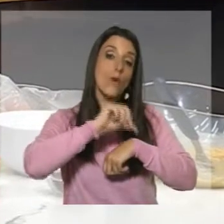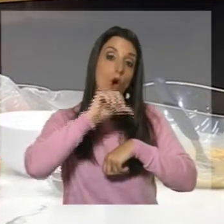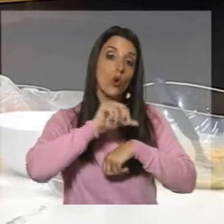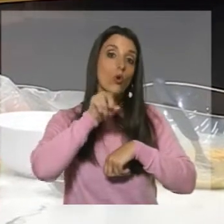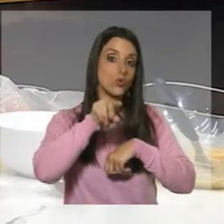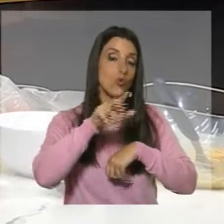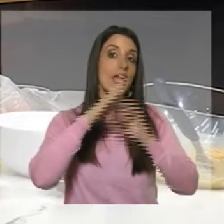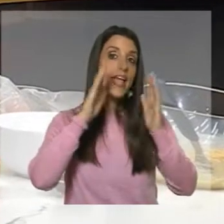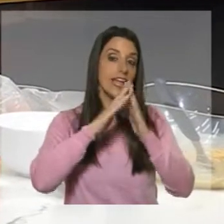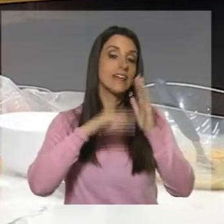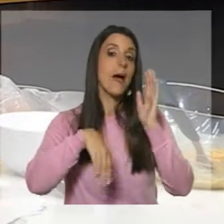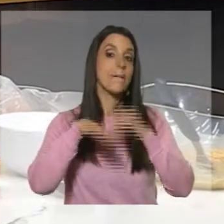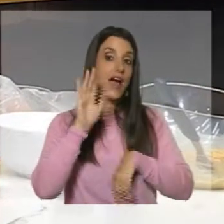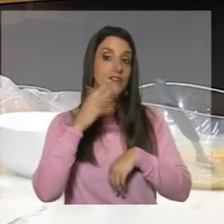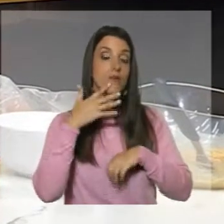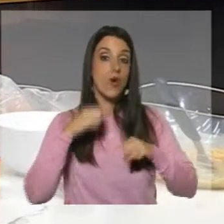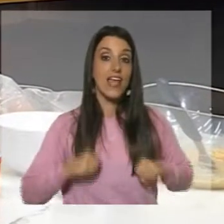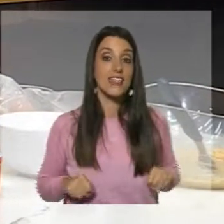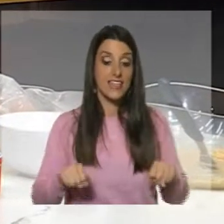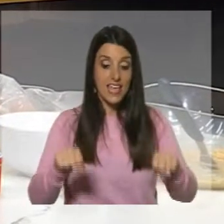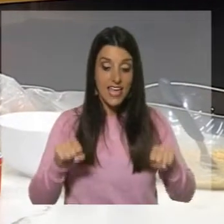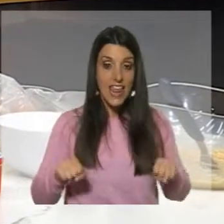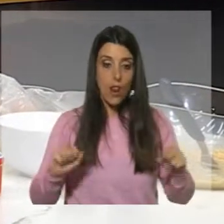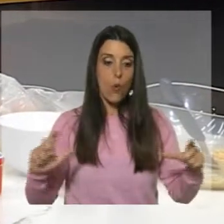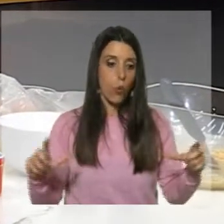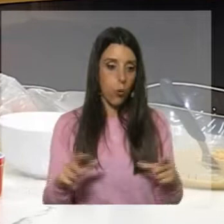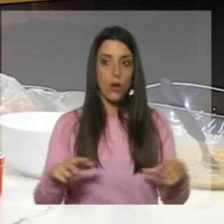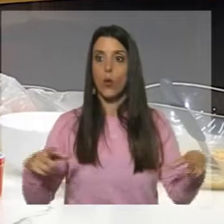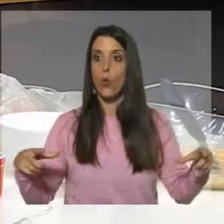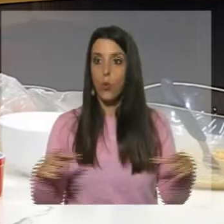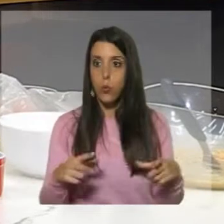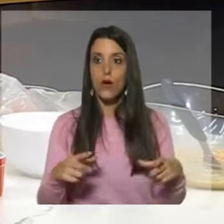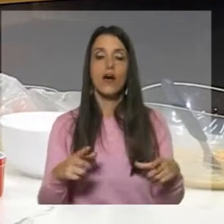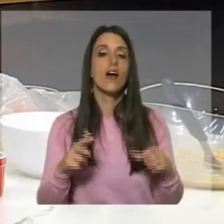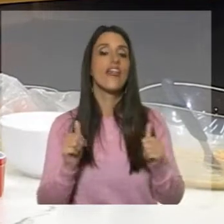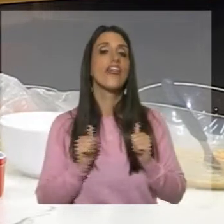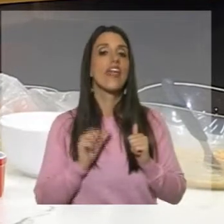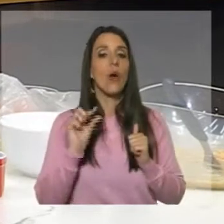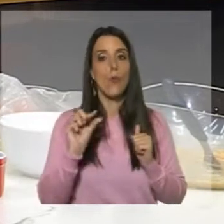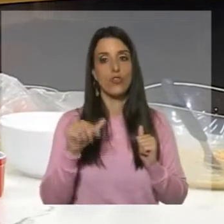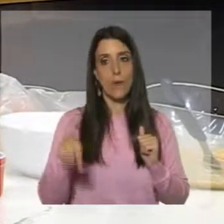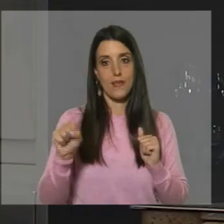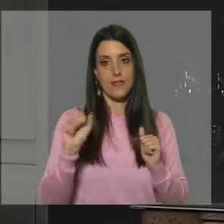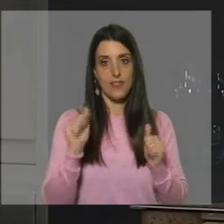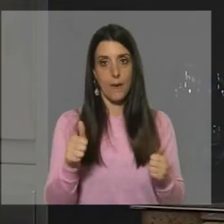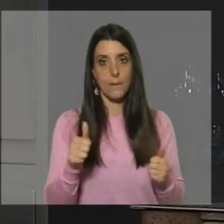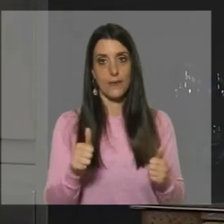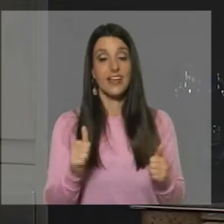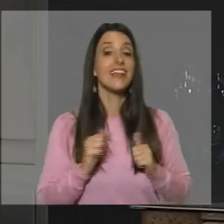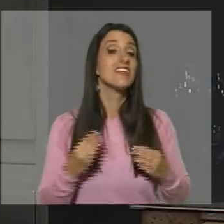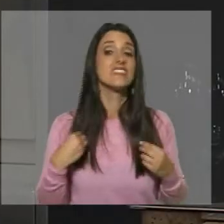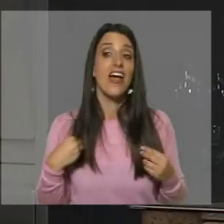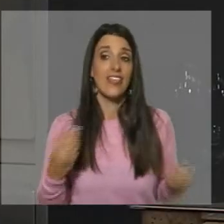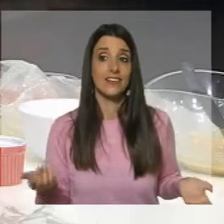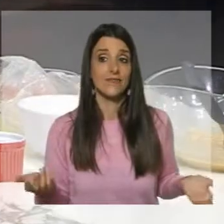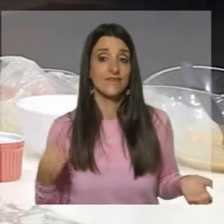dejarla. Inclusive vos, si te la pones a estirar y ves que no te responde, que se te vuelve, la dejás descansar un poquito más. Está cansada, ¿ah? Chicos, la masa. Está cansada.